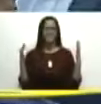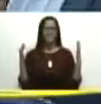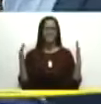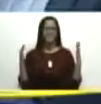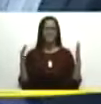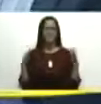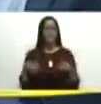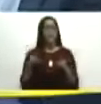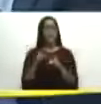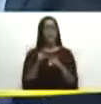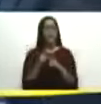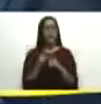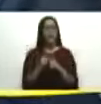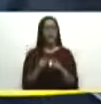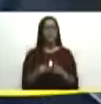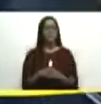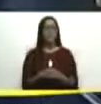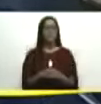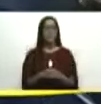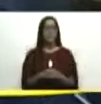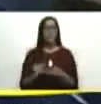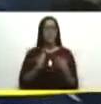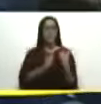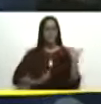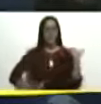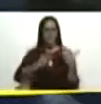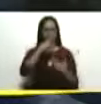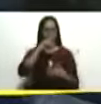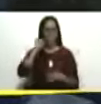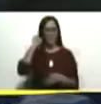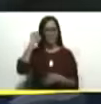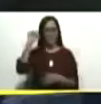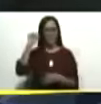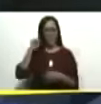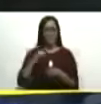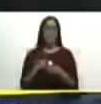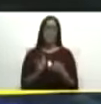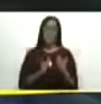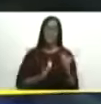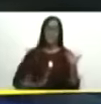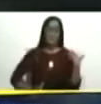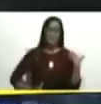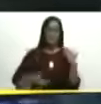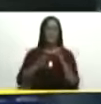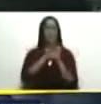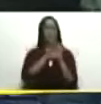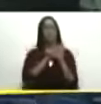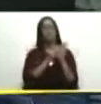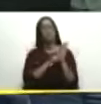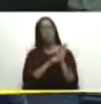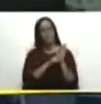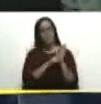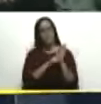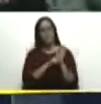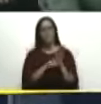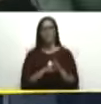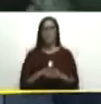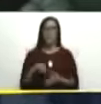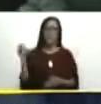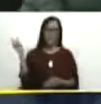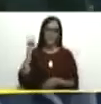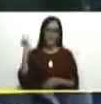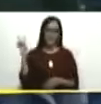Palabras del ciudadano Nicolás Maduro Moros, presidente constitucional de la